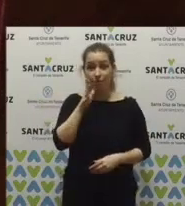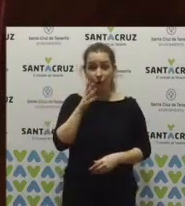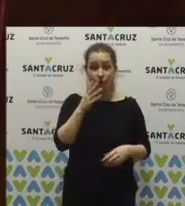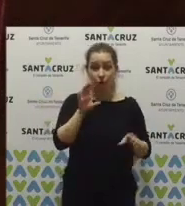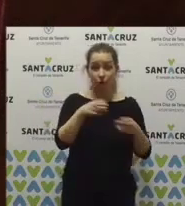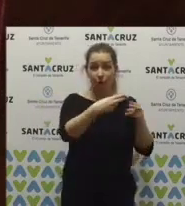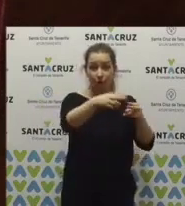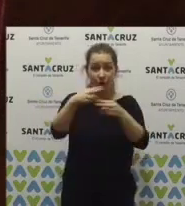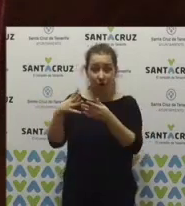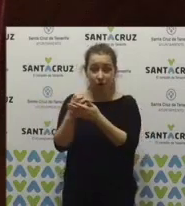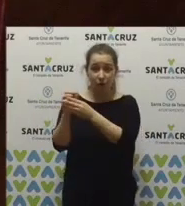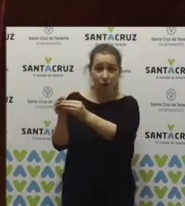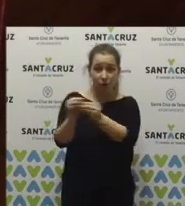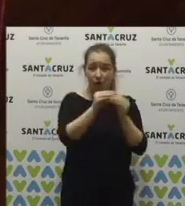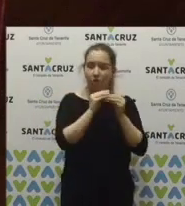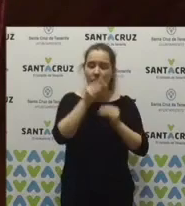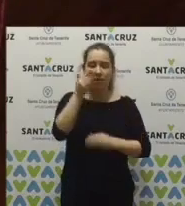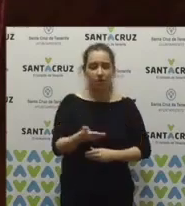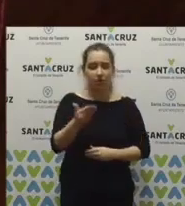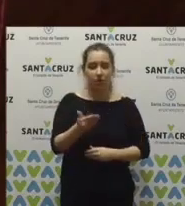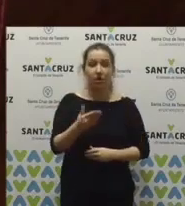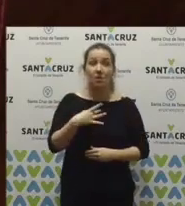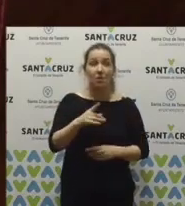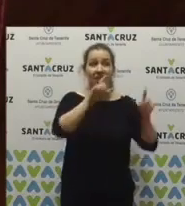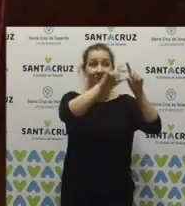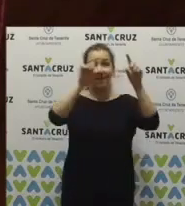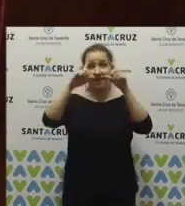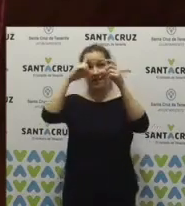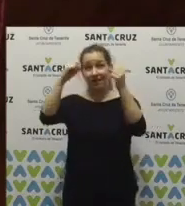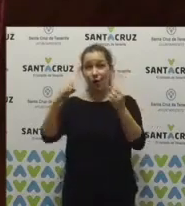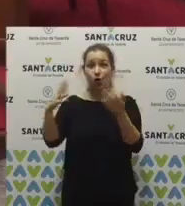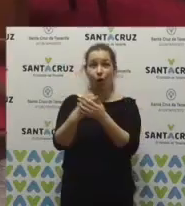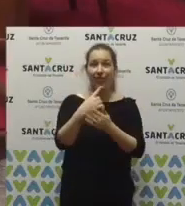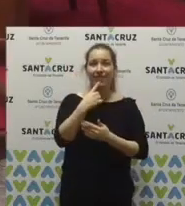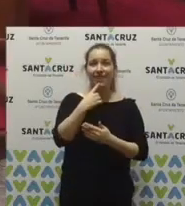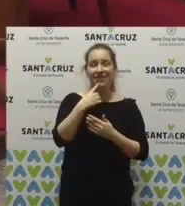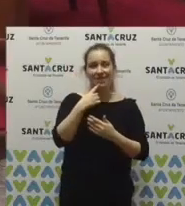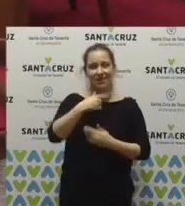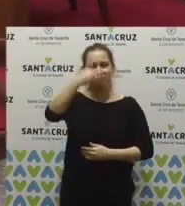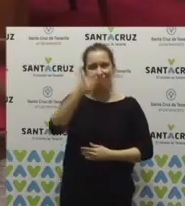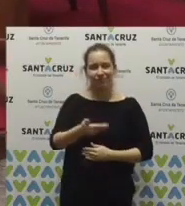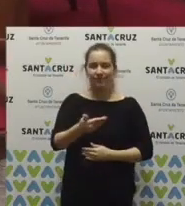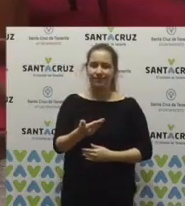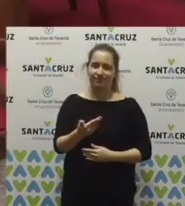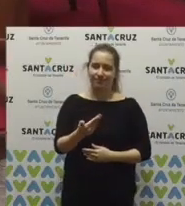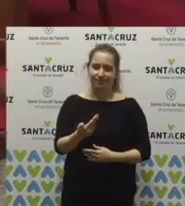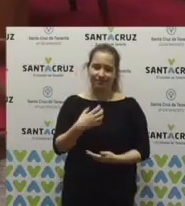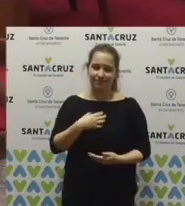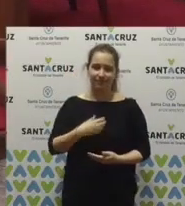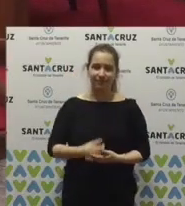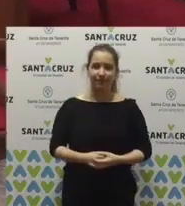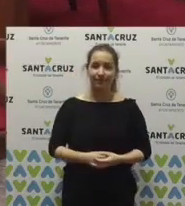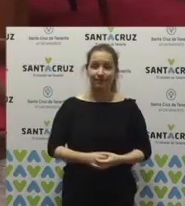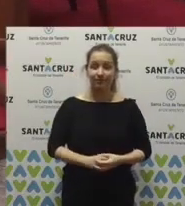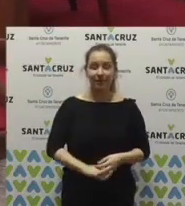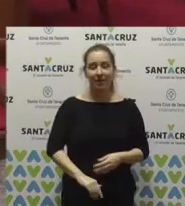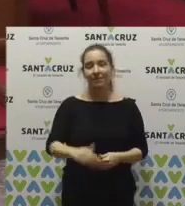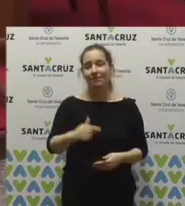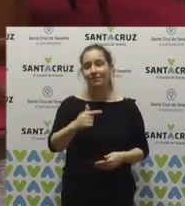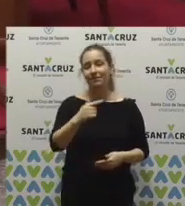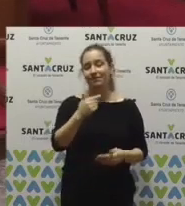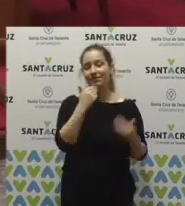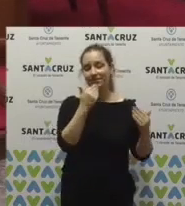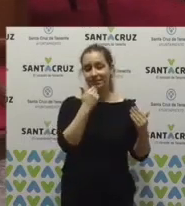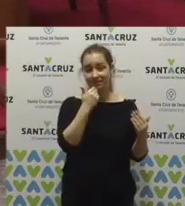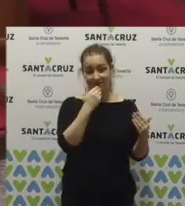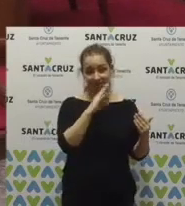demanda la ciudadanía y nosotros las instituciones pueden decirlo muchas gracias don josé rangel a mí sí me gustaría hablar para después de